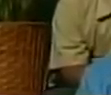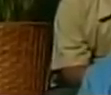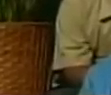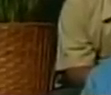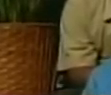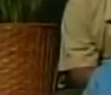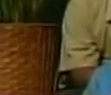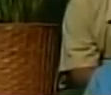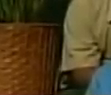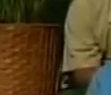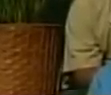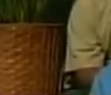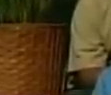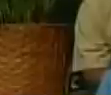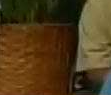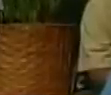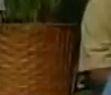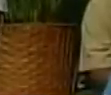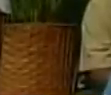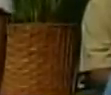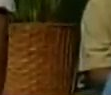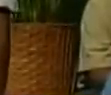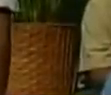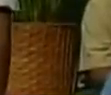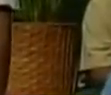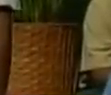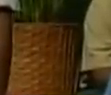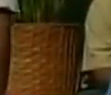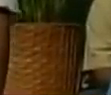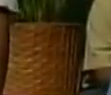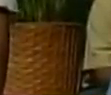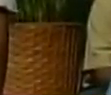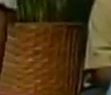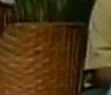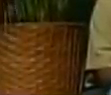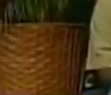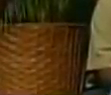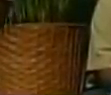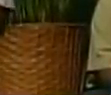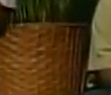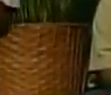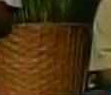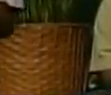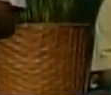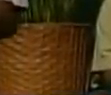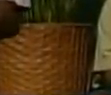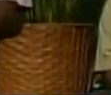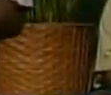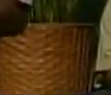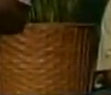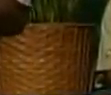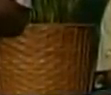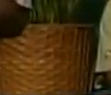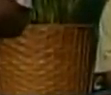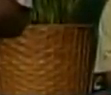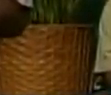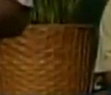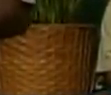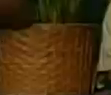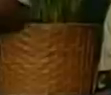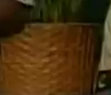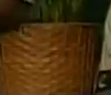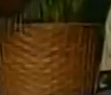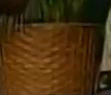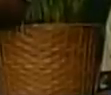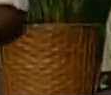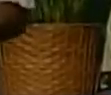tenemos en la mano, nosotros no nos lo vamos a dejar quitar. Nosotros tenemos que ser conscientes y parte